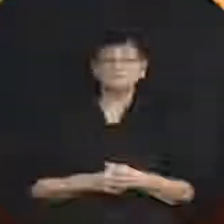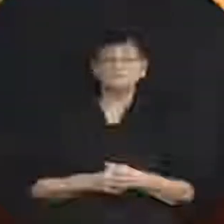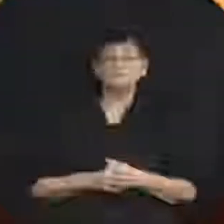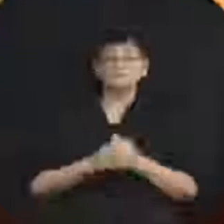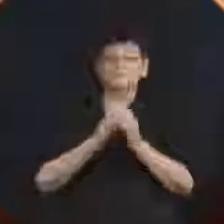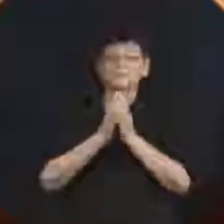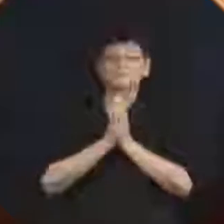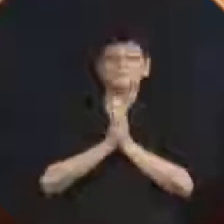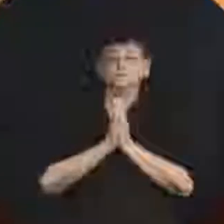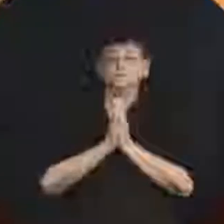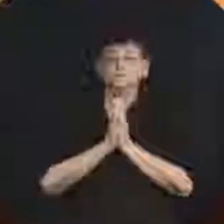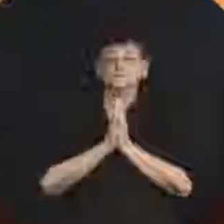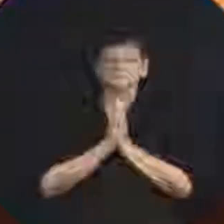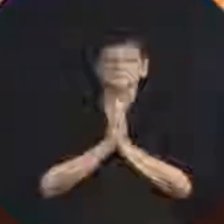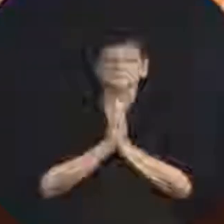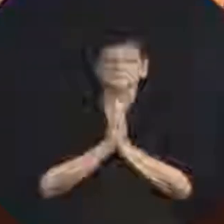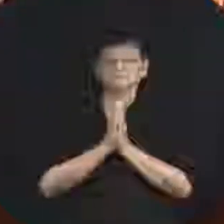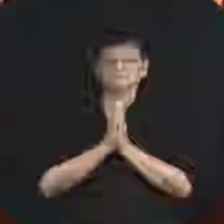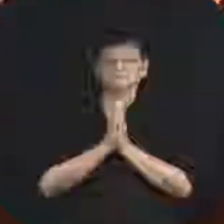Oremos.